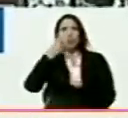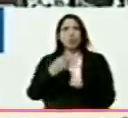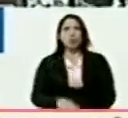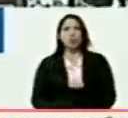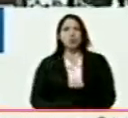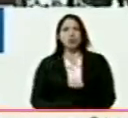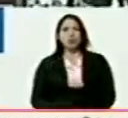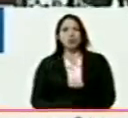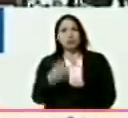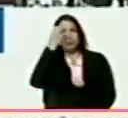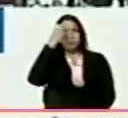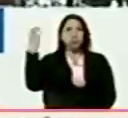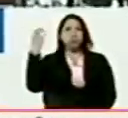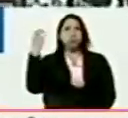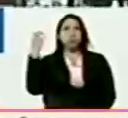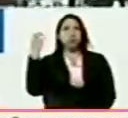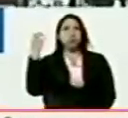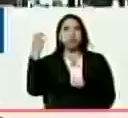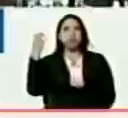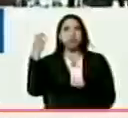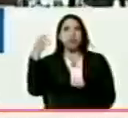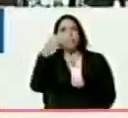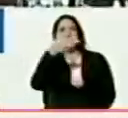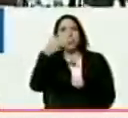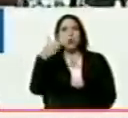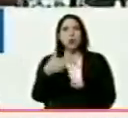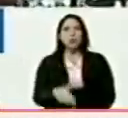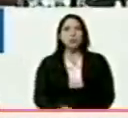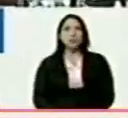ojo de un disparo